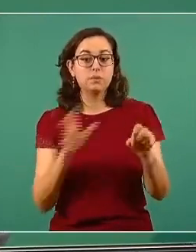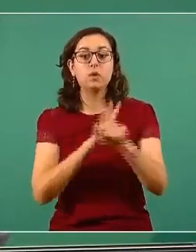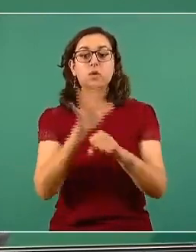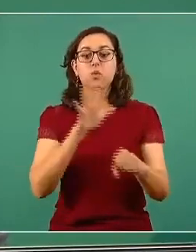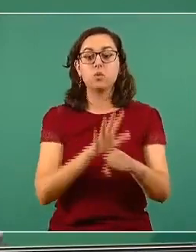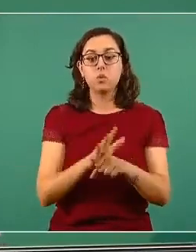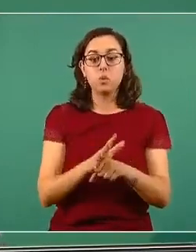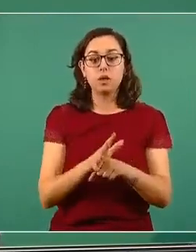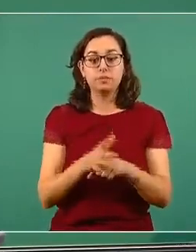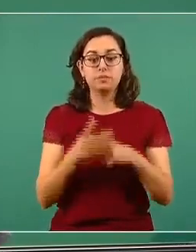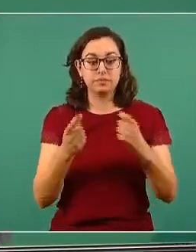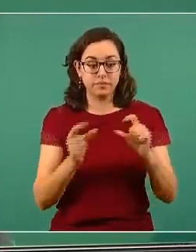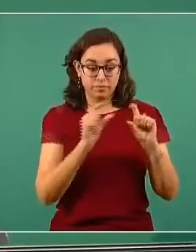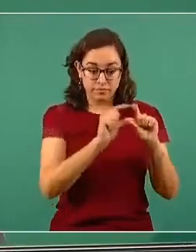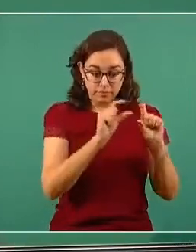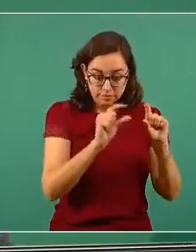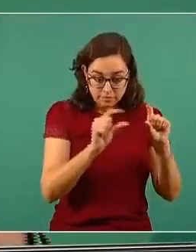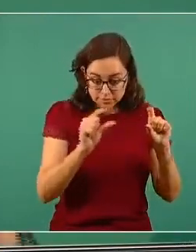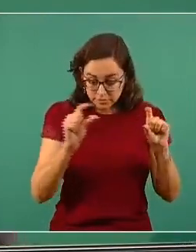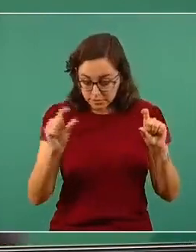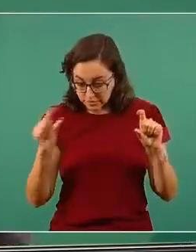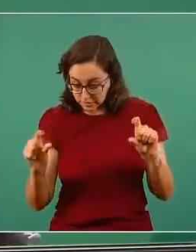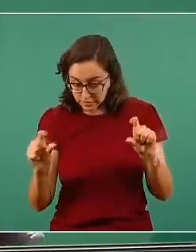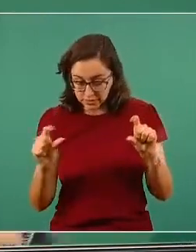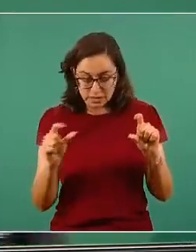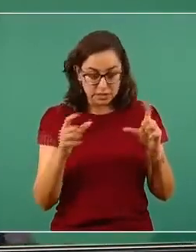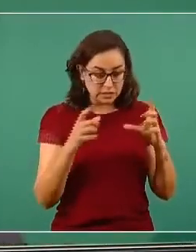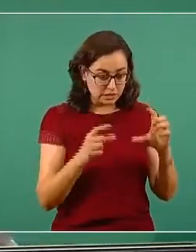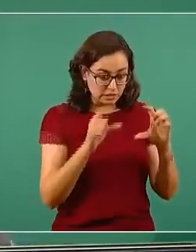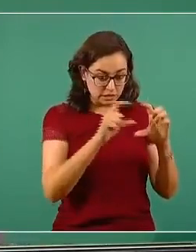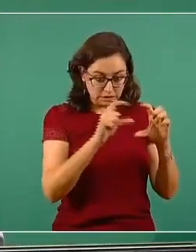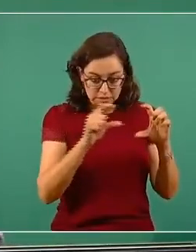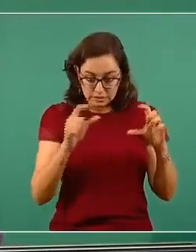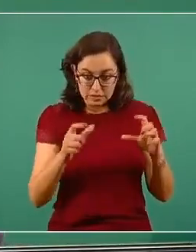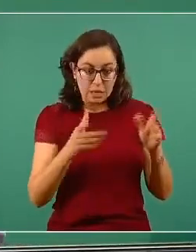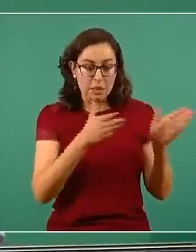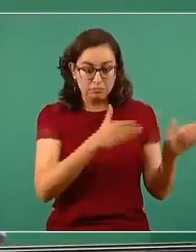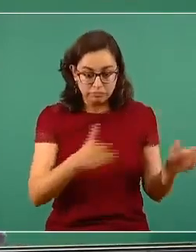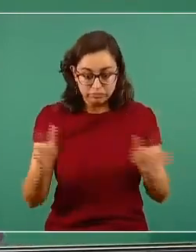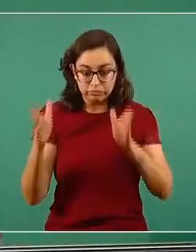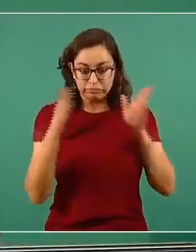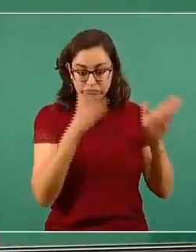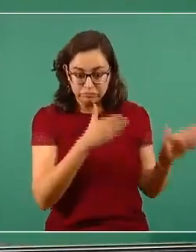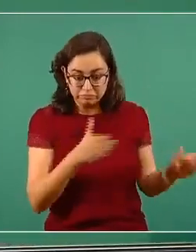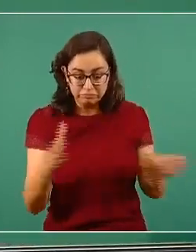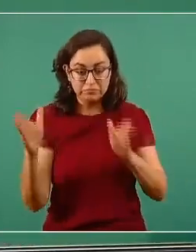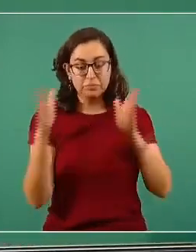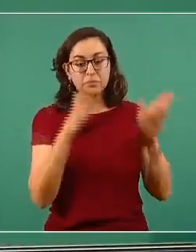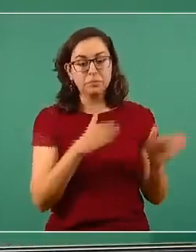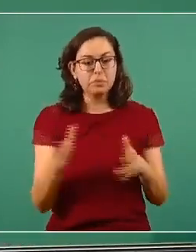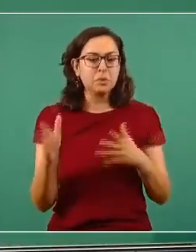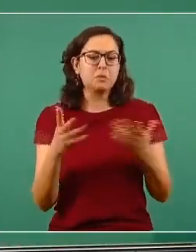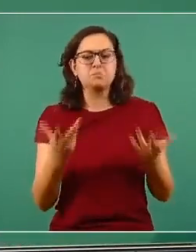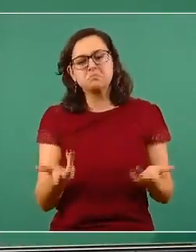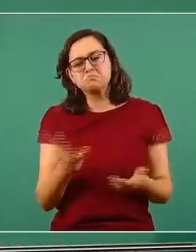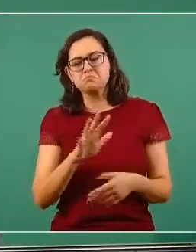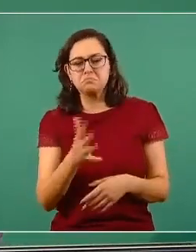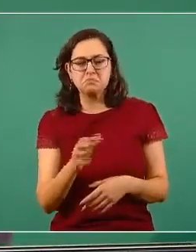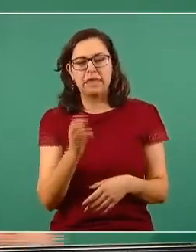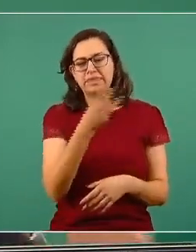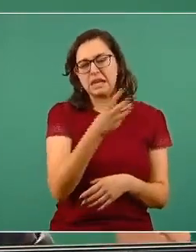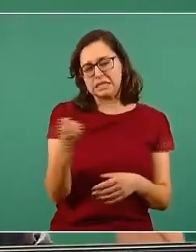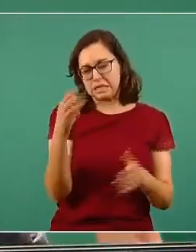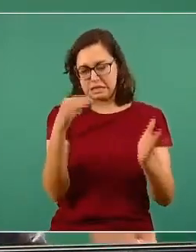intercambiabilidad, y que quiere decir que cada uno de los lotes, cada lote son ciclos de producción que tienen alrededor de 300,000